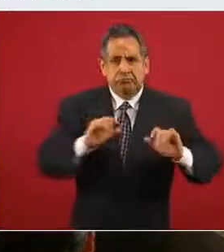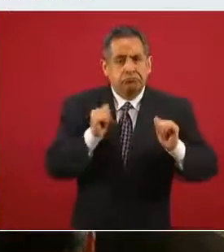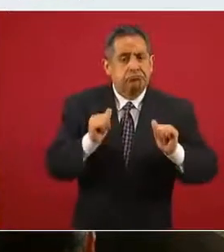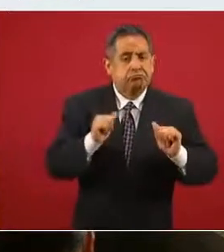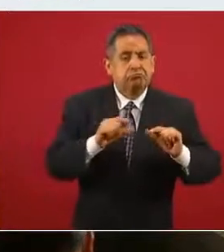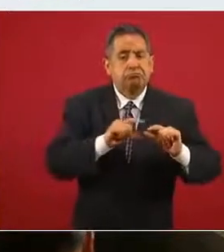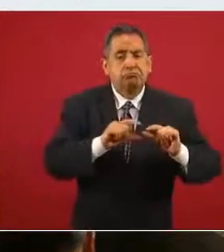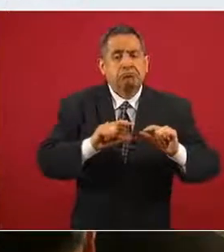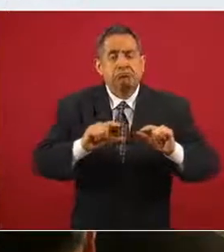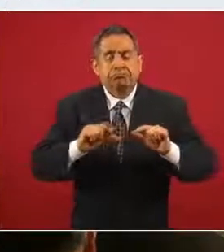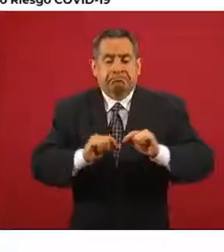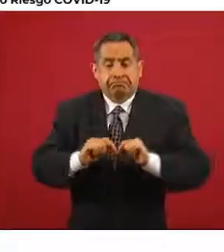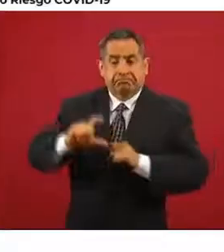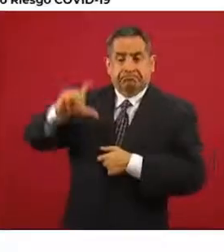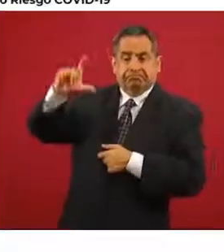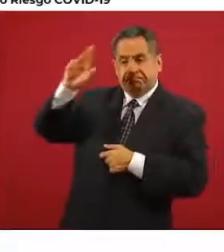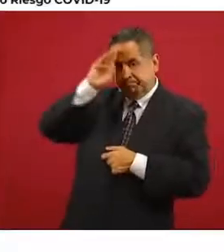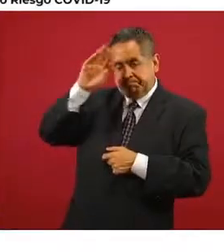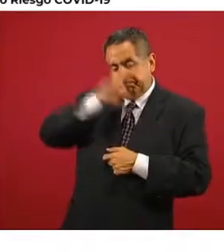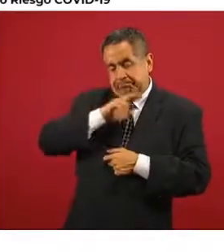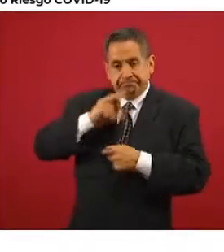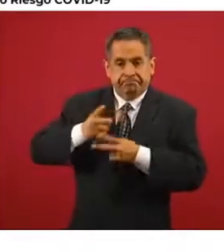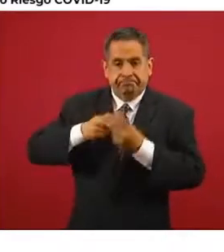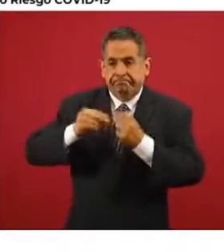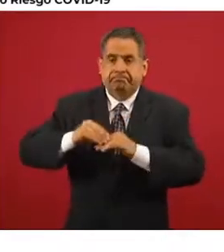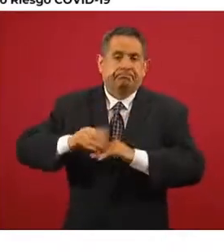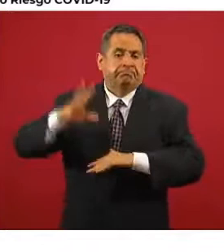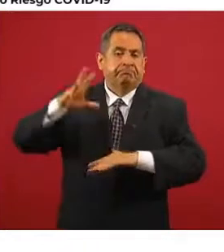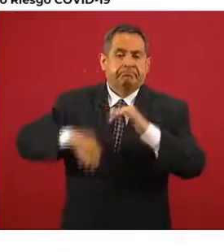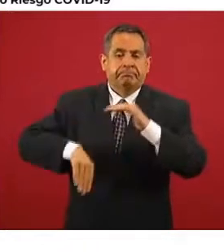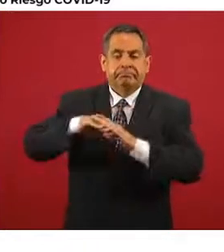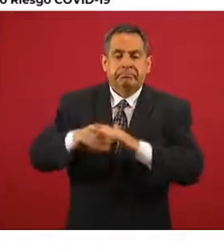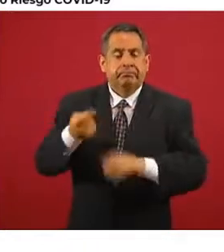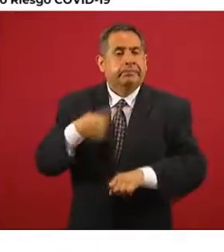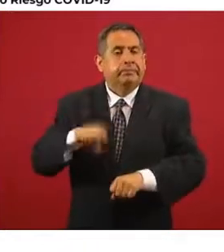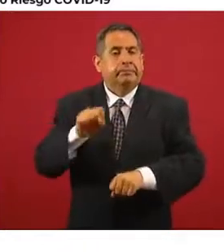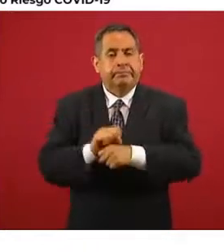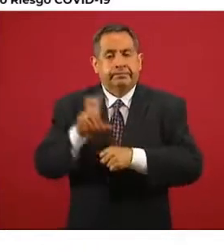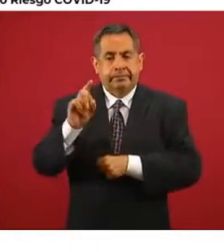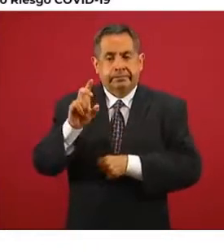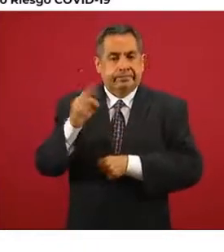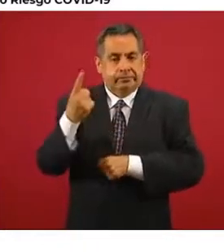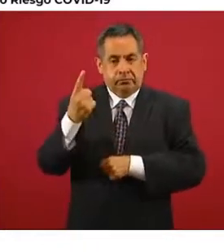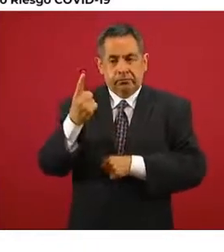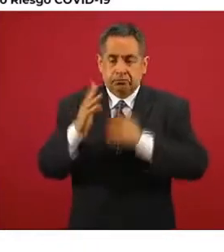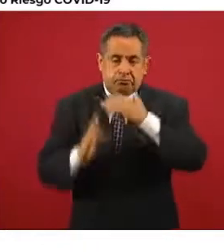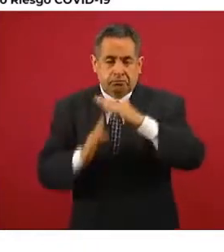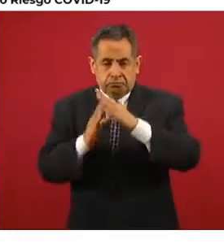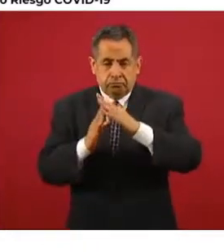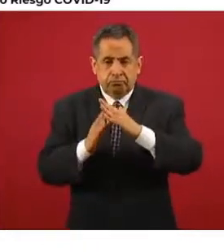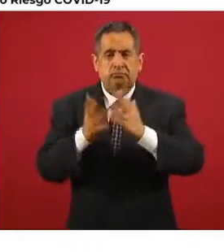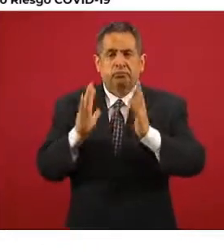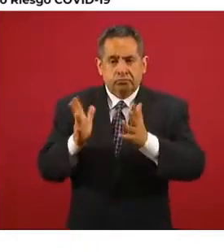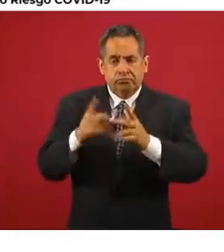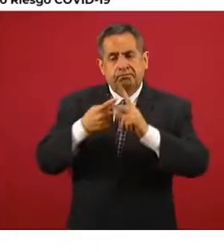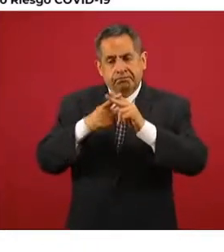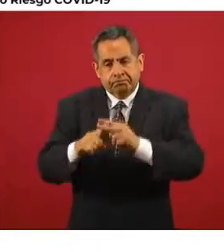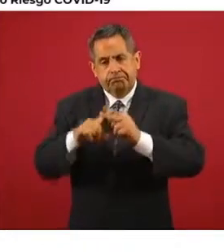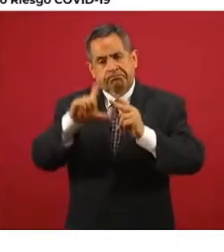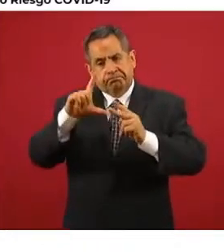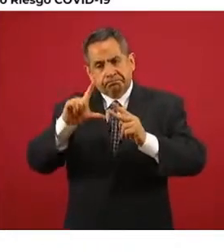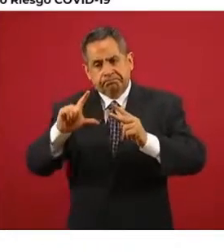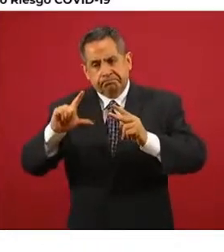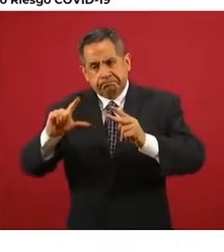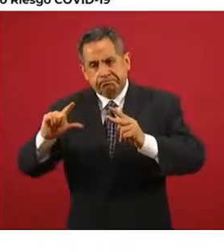estabilidad, luego tuvo un ascenso muy rápido, llegó a un punto máximo en la semana 31 y desde entonces tiene un